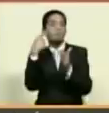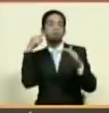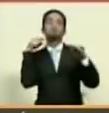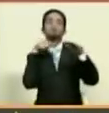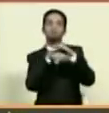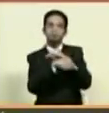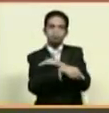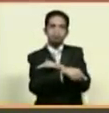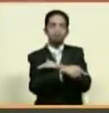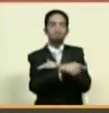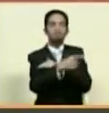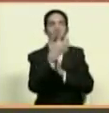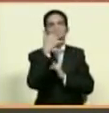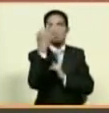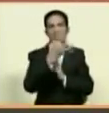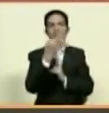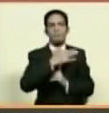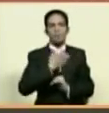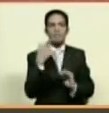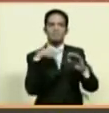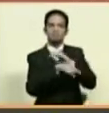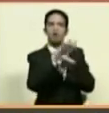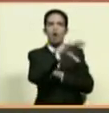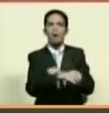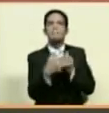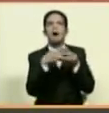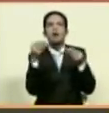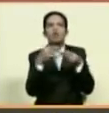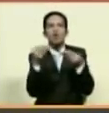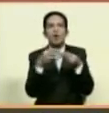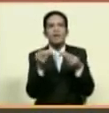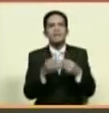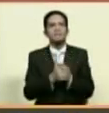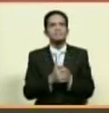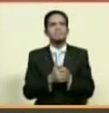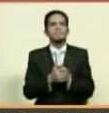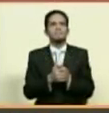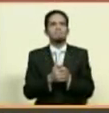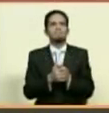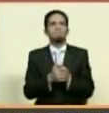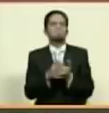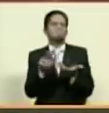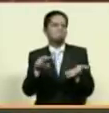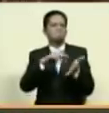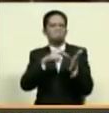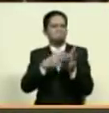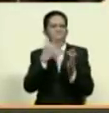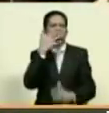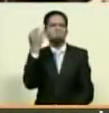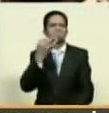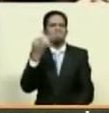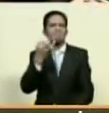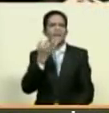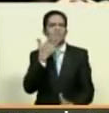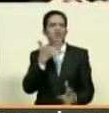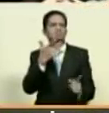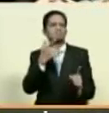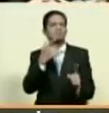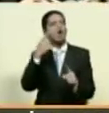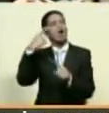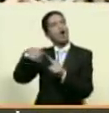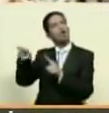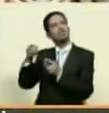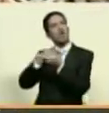divisa real. Cuando digo real, no sujeta a los indicadores criminales,